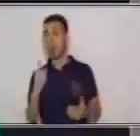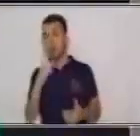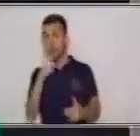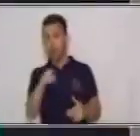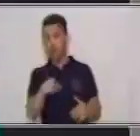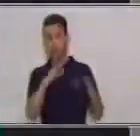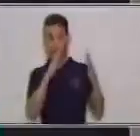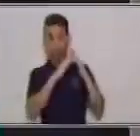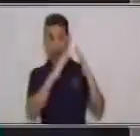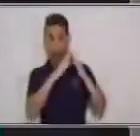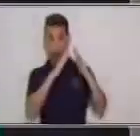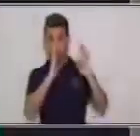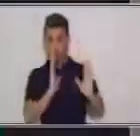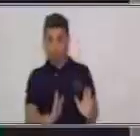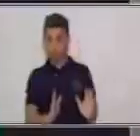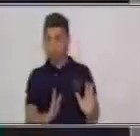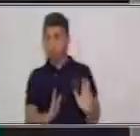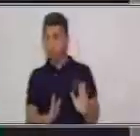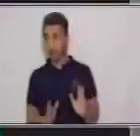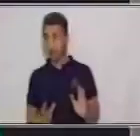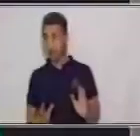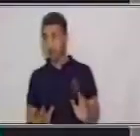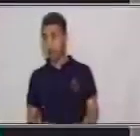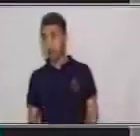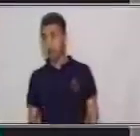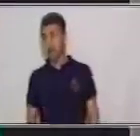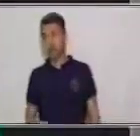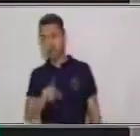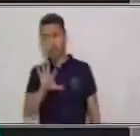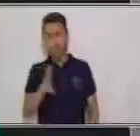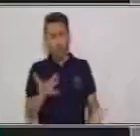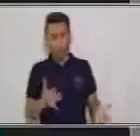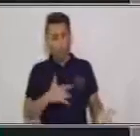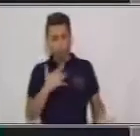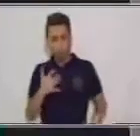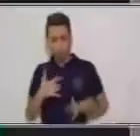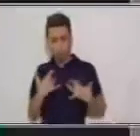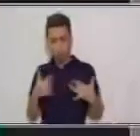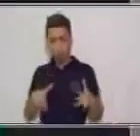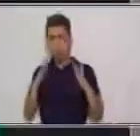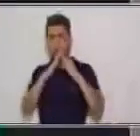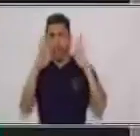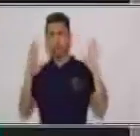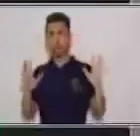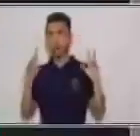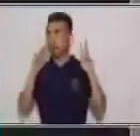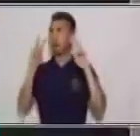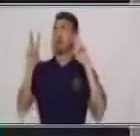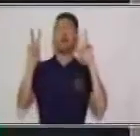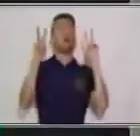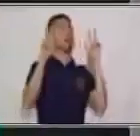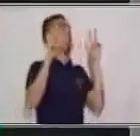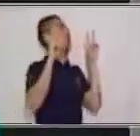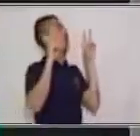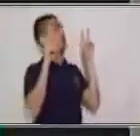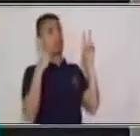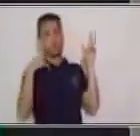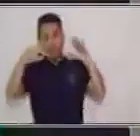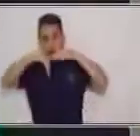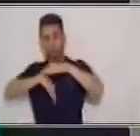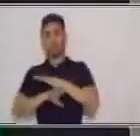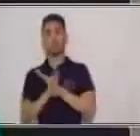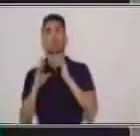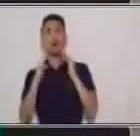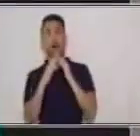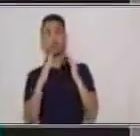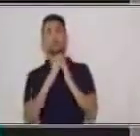casa, ¿sí? ¿Con qué lo percibes o cómo lo puedes percibir? Con la vista, tú estás dentro de la casa también,